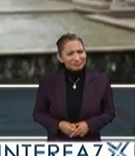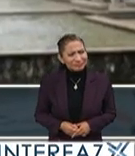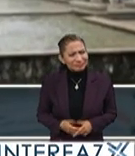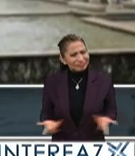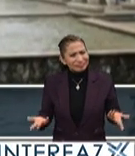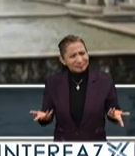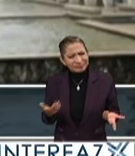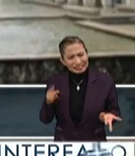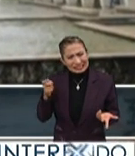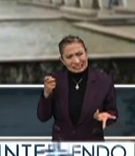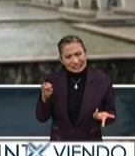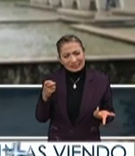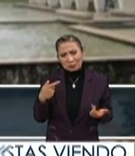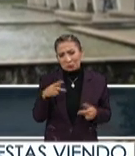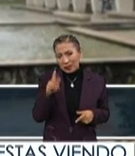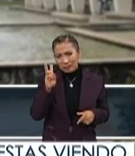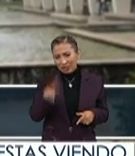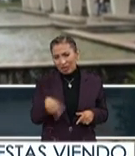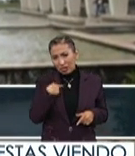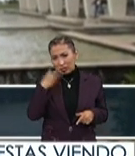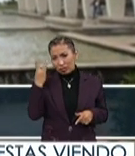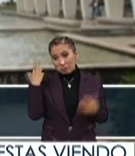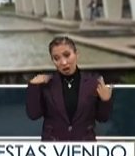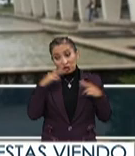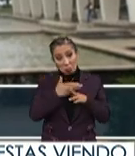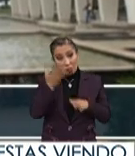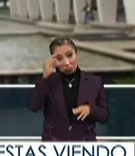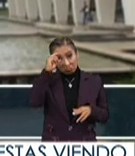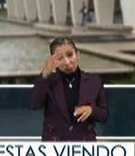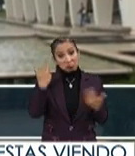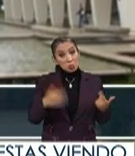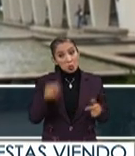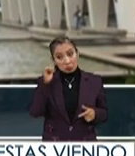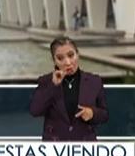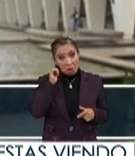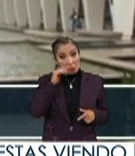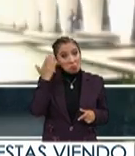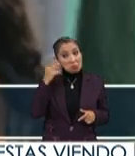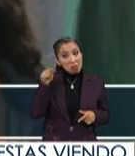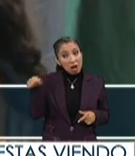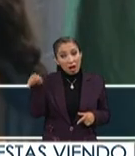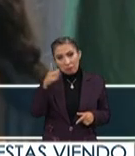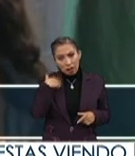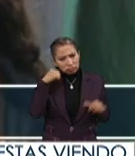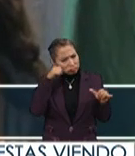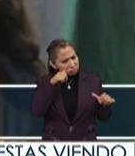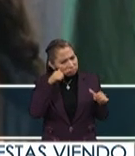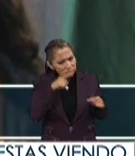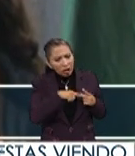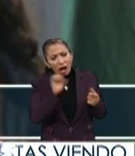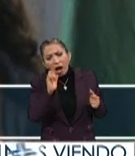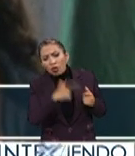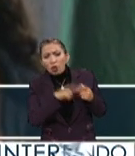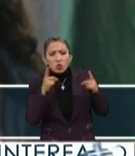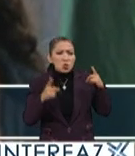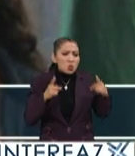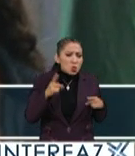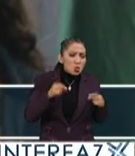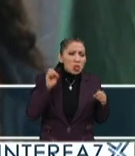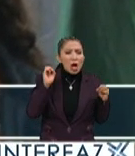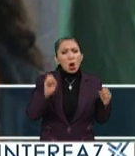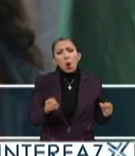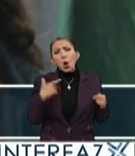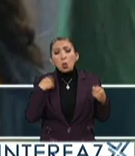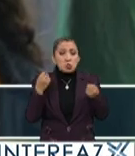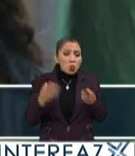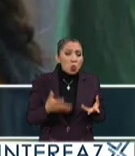y fue eso, pero la verdad los profesores muy preparados, siempre pues al pendiente si teníamos alguna duda o